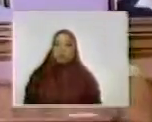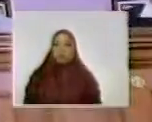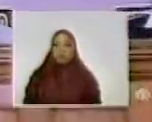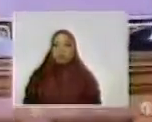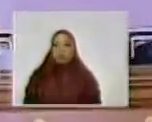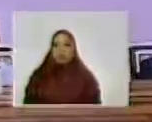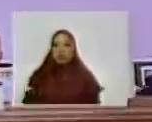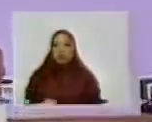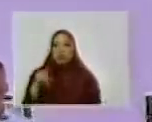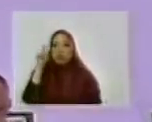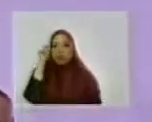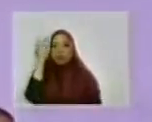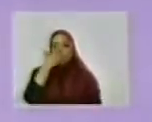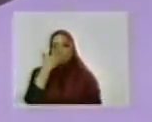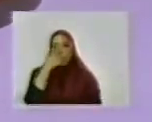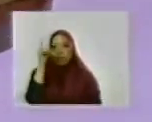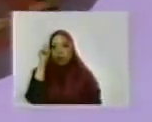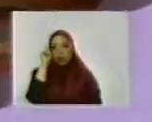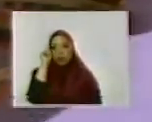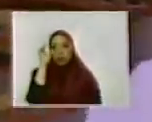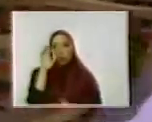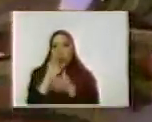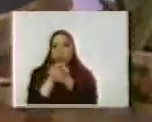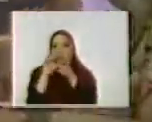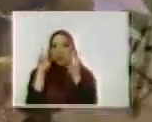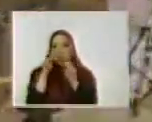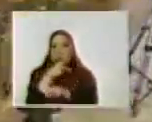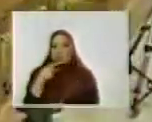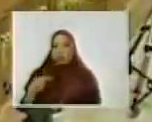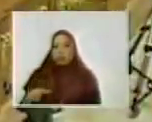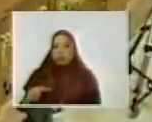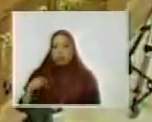Tania Díaz, nuestra nueva vicepresidenta,